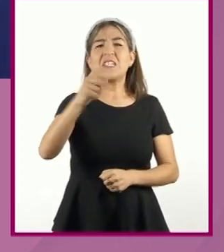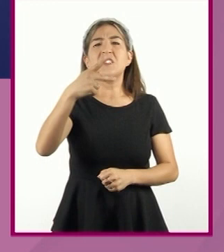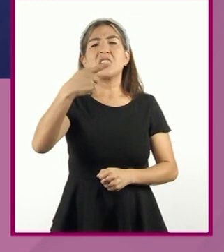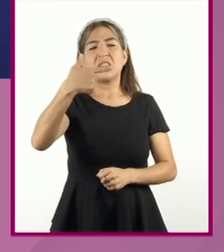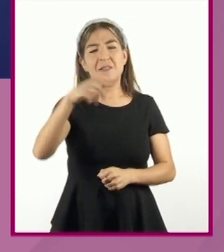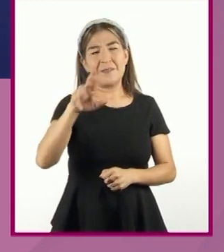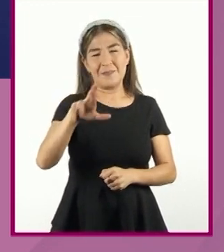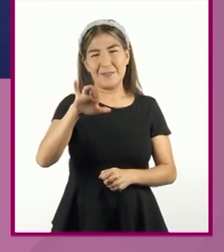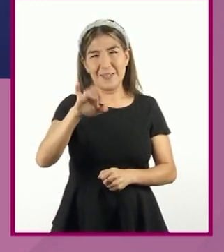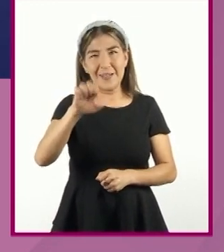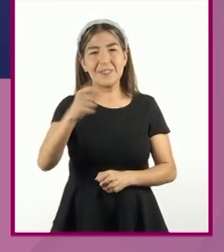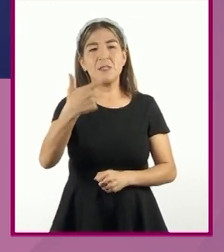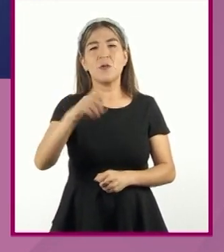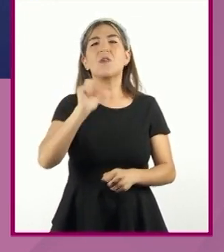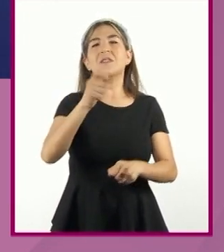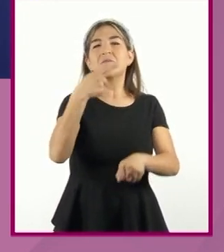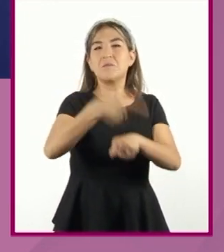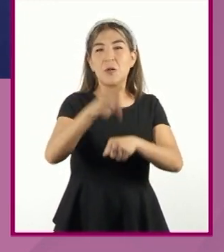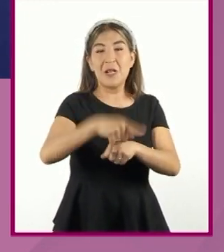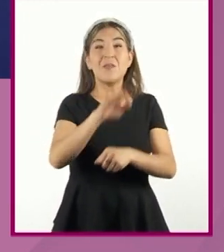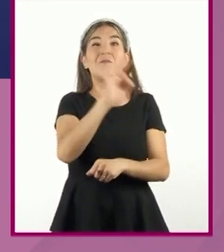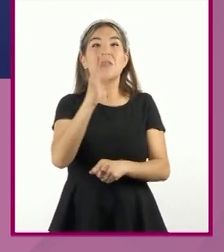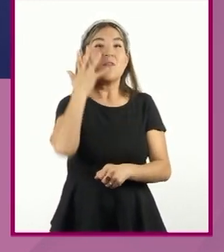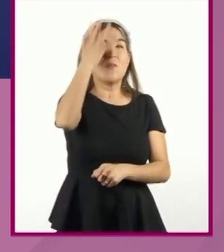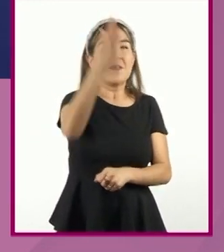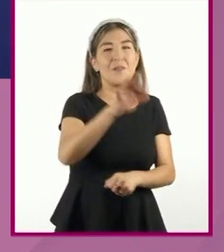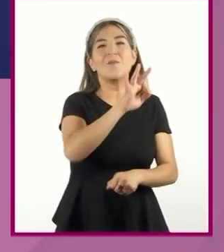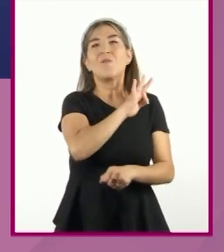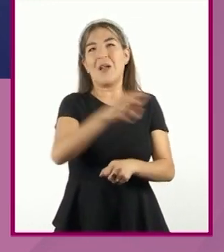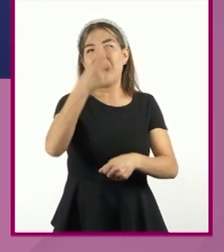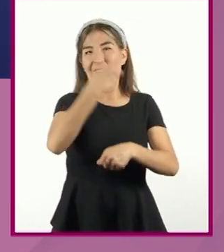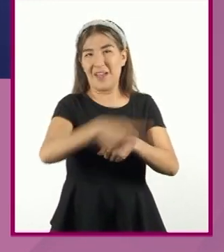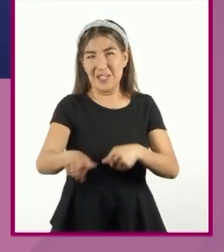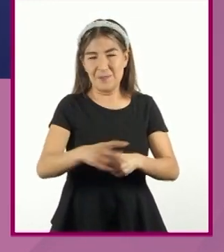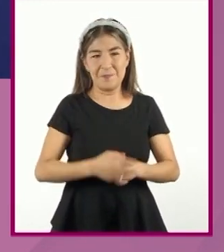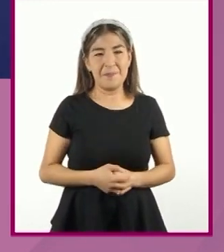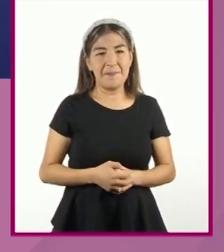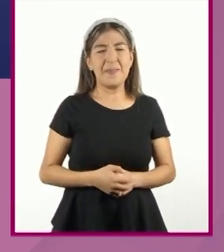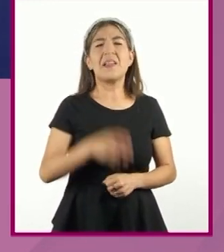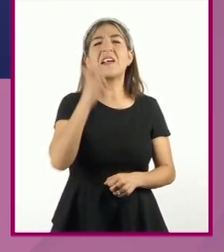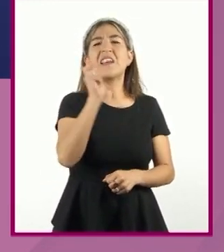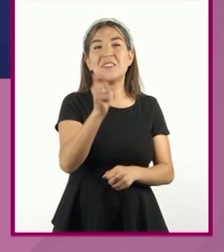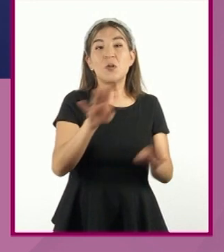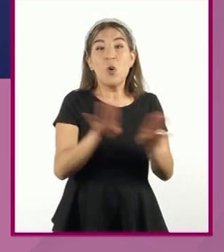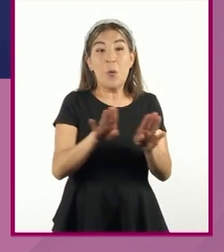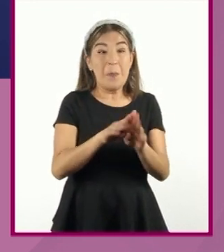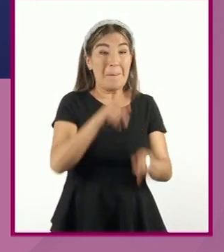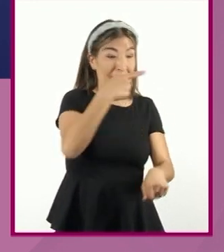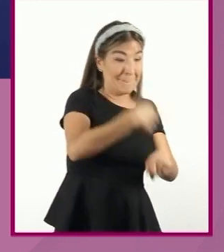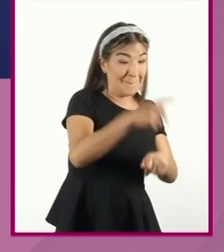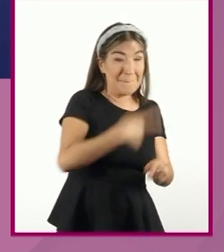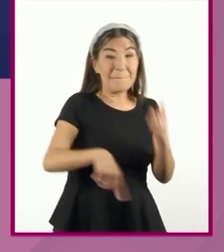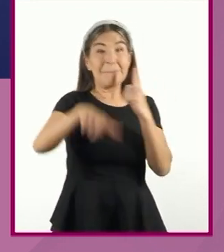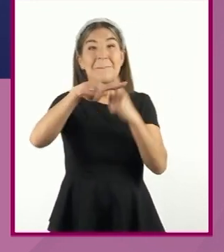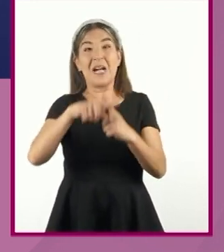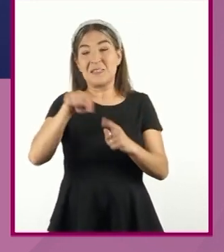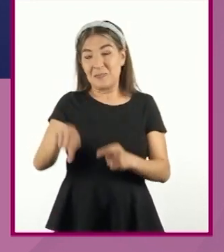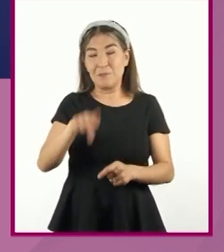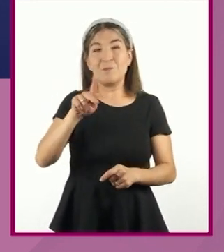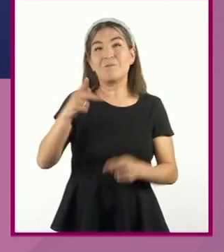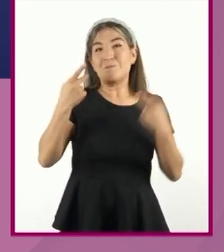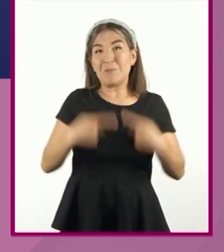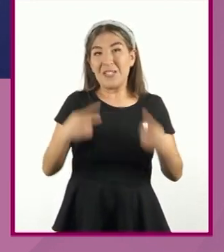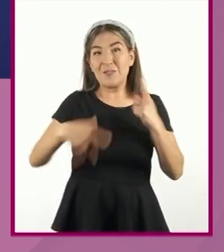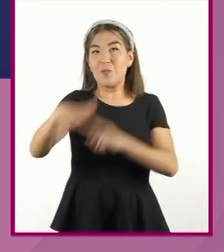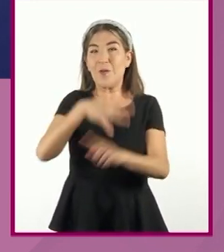amenaza tenga consecuencias dañinas. En otras palabras, es la suma de un peligro más la vulnerabilidad de una población.